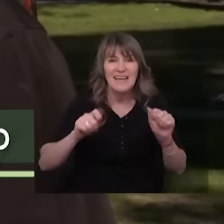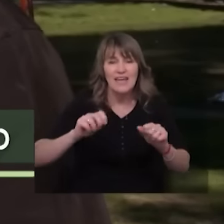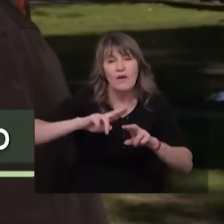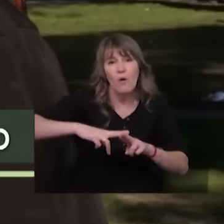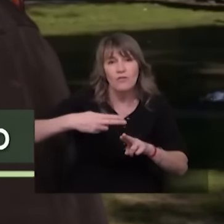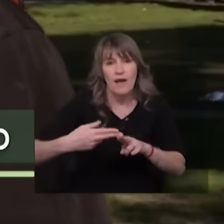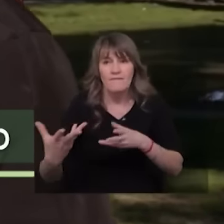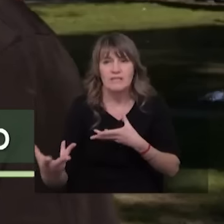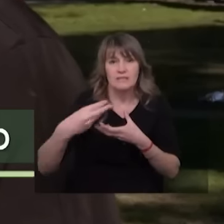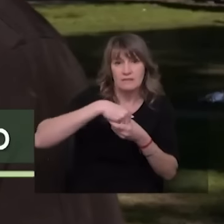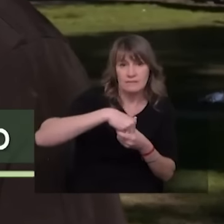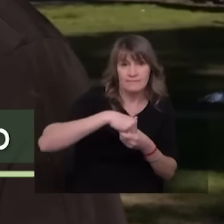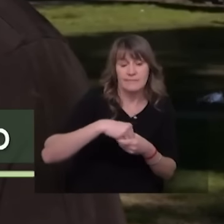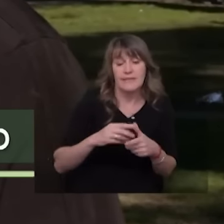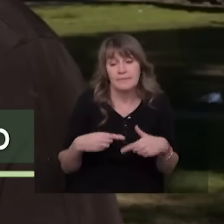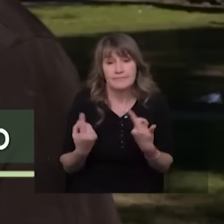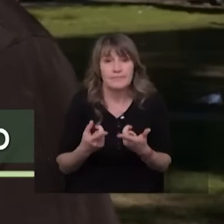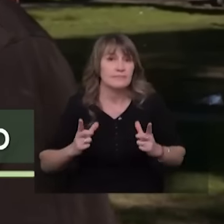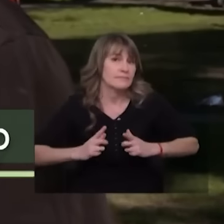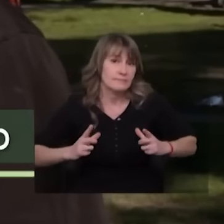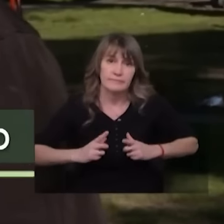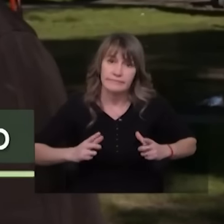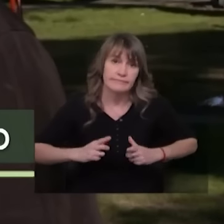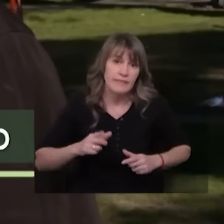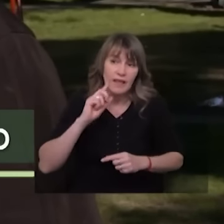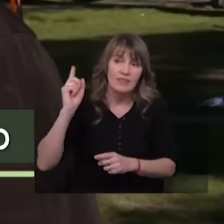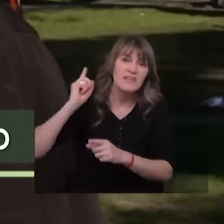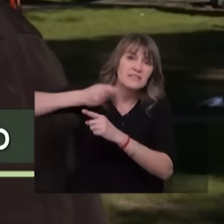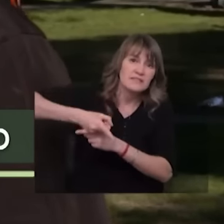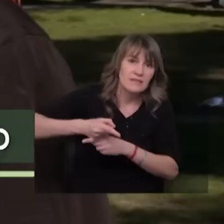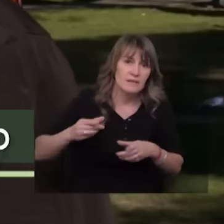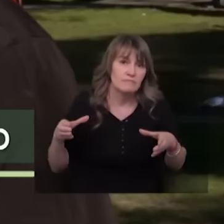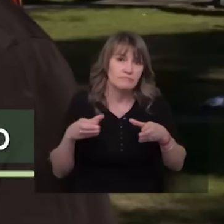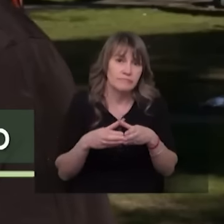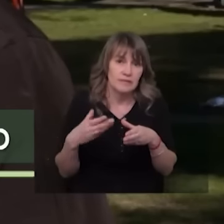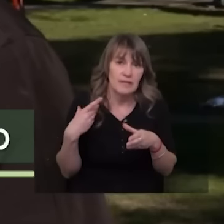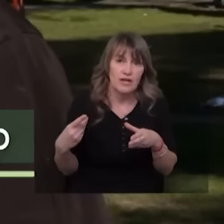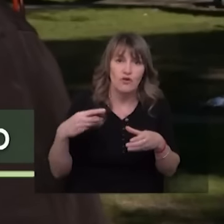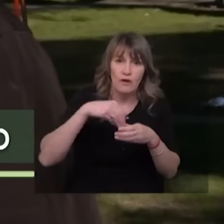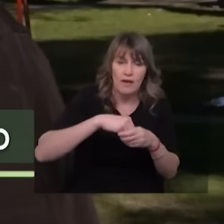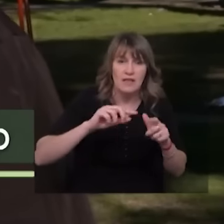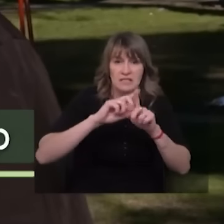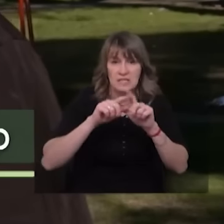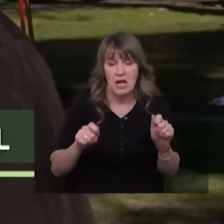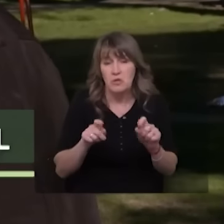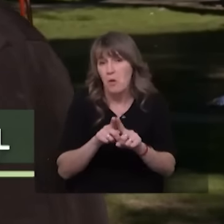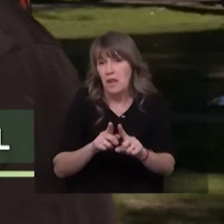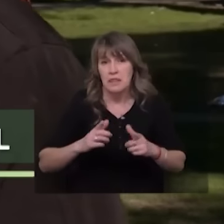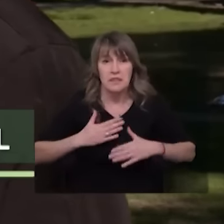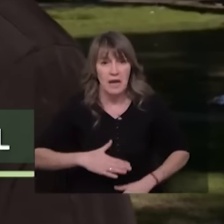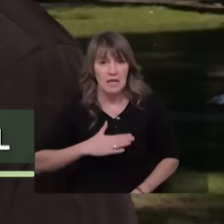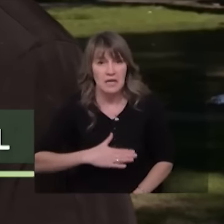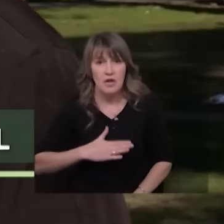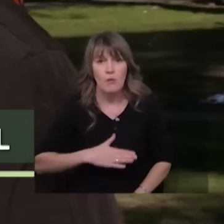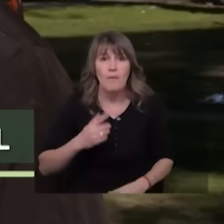este aguardar remos la decisión de la central con tranquilidad porque creo que la mayoría una